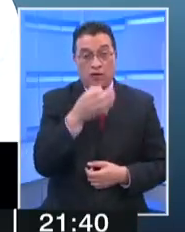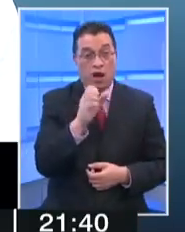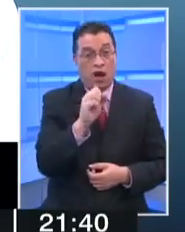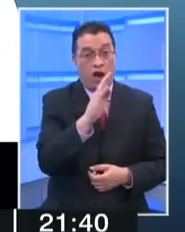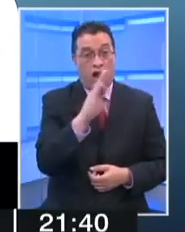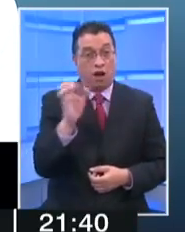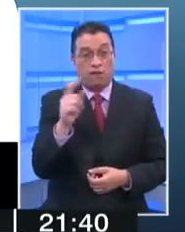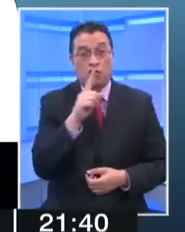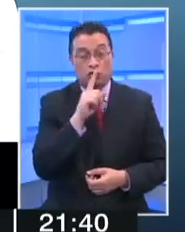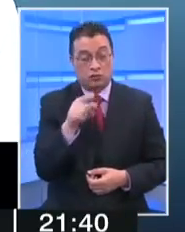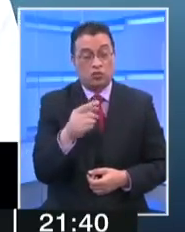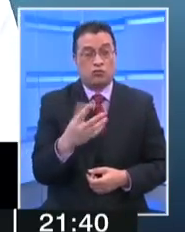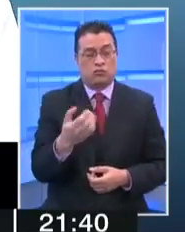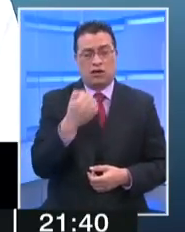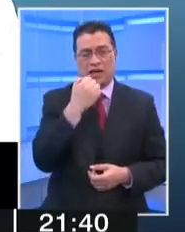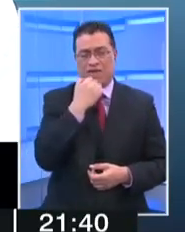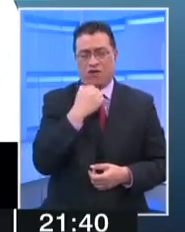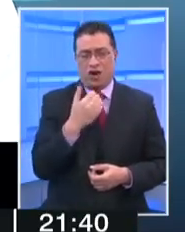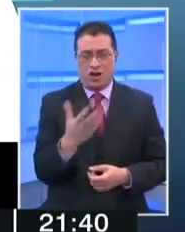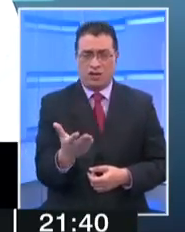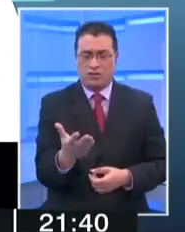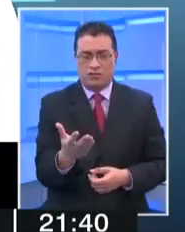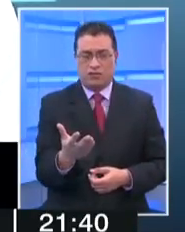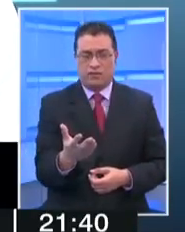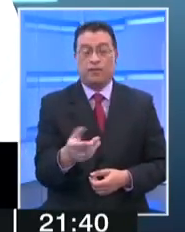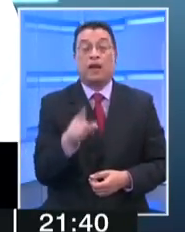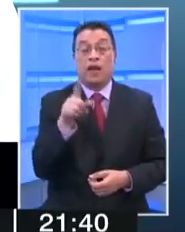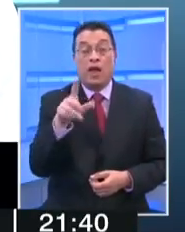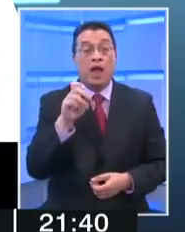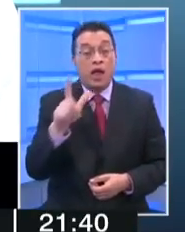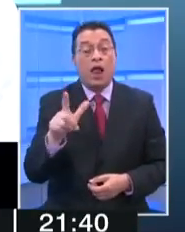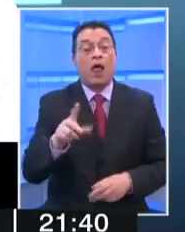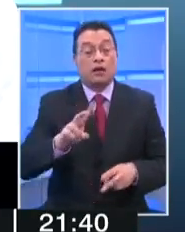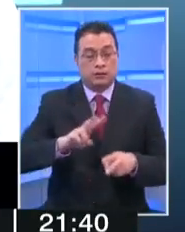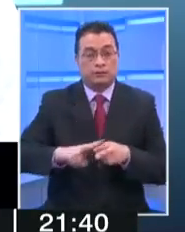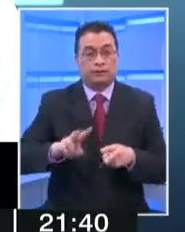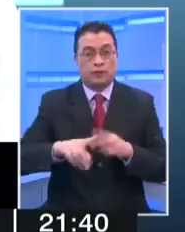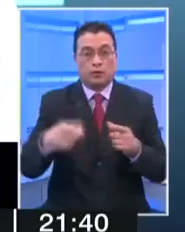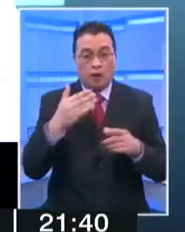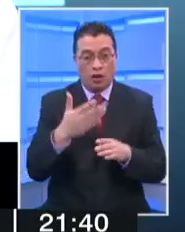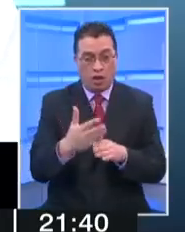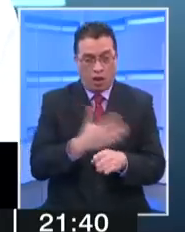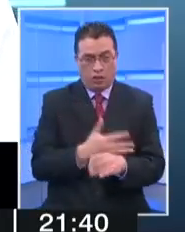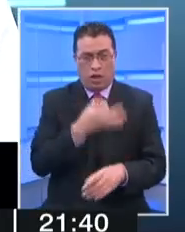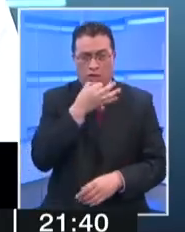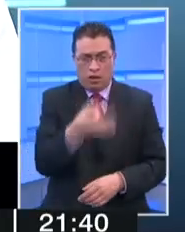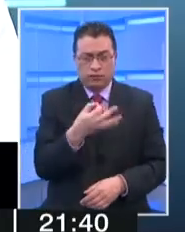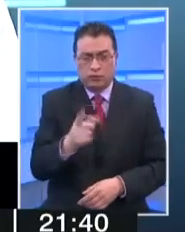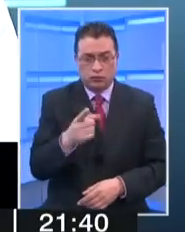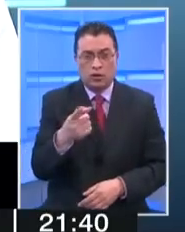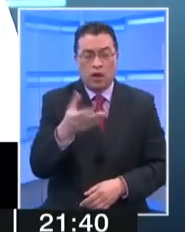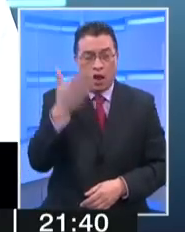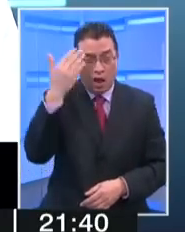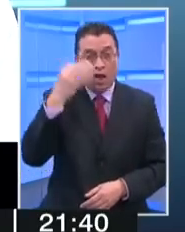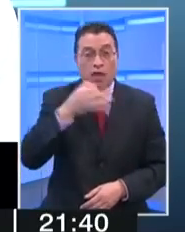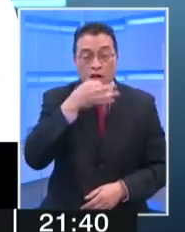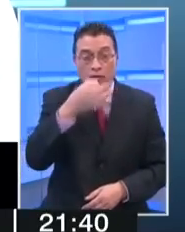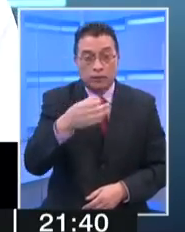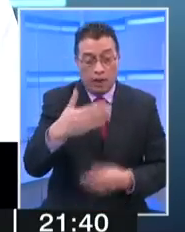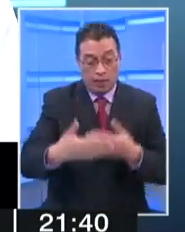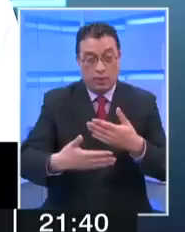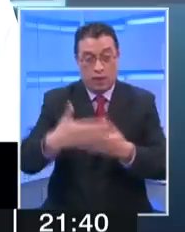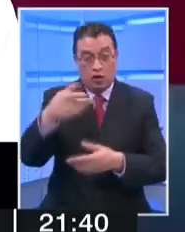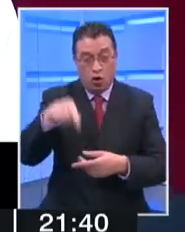Yo creo que él está actuando ya él está prej porque yo leía la declaración que hizo los diarios